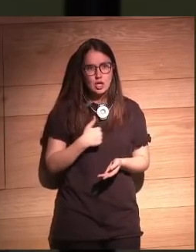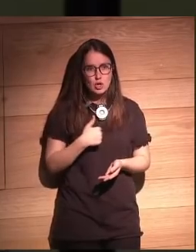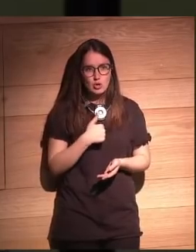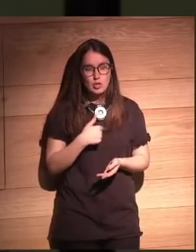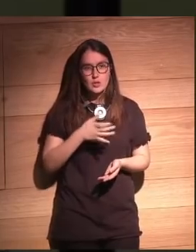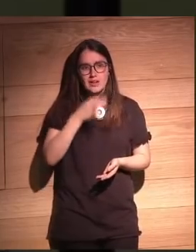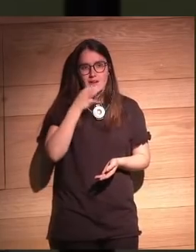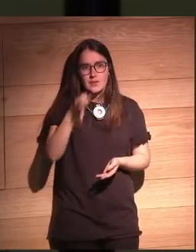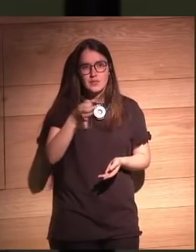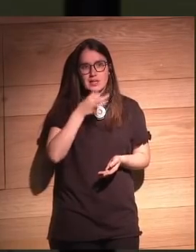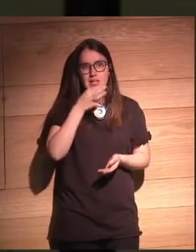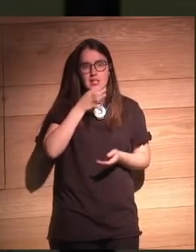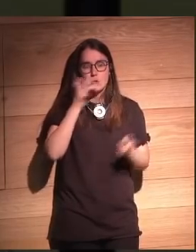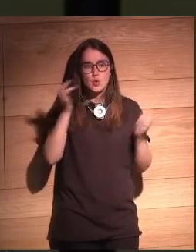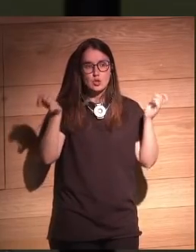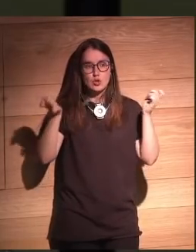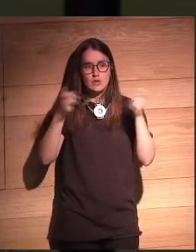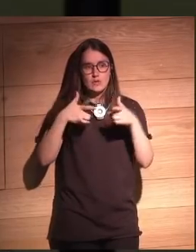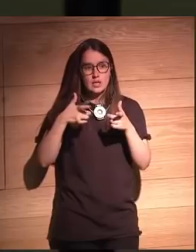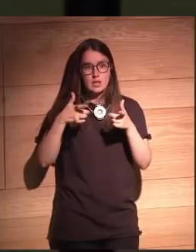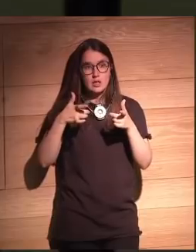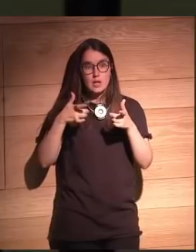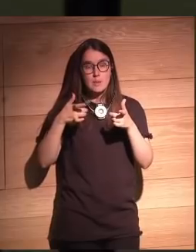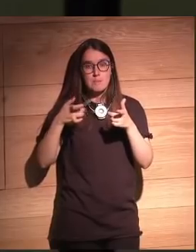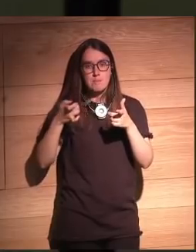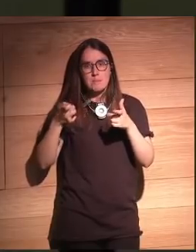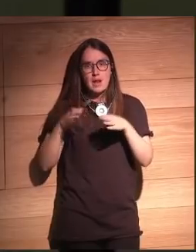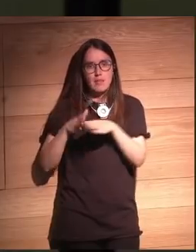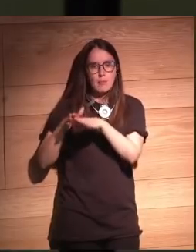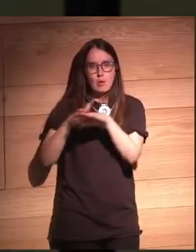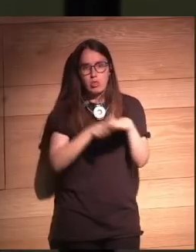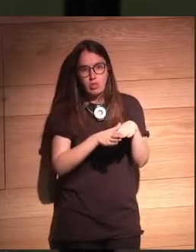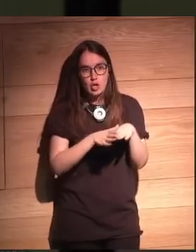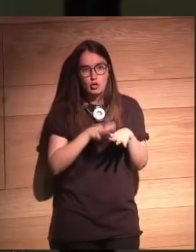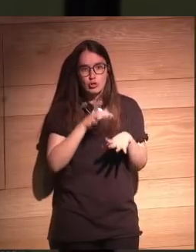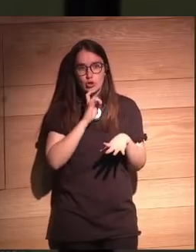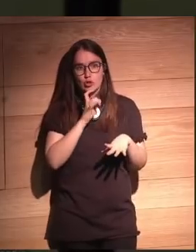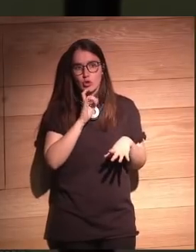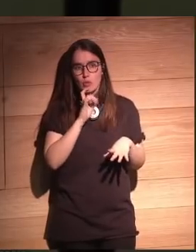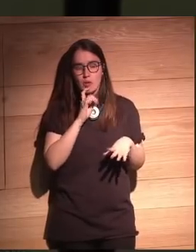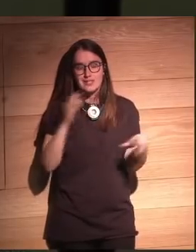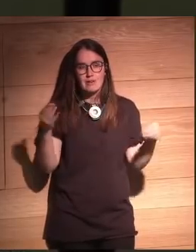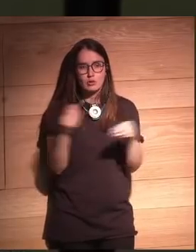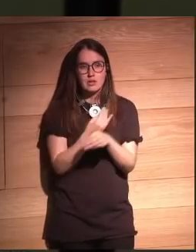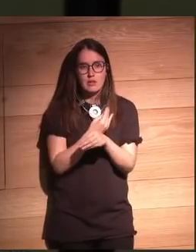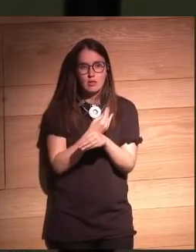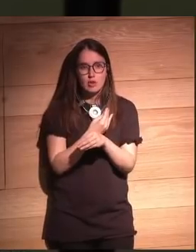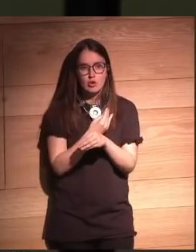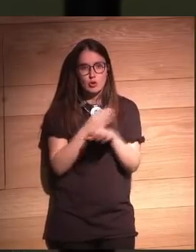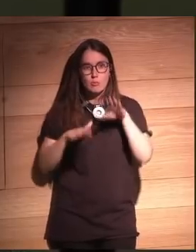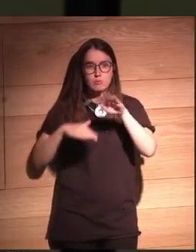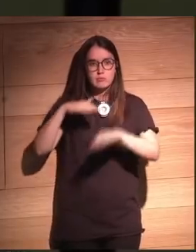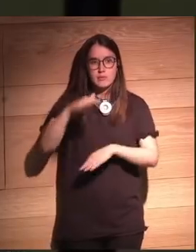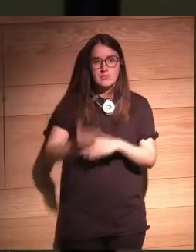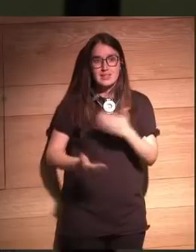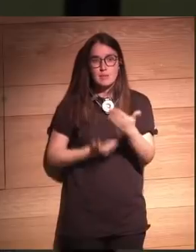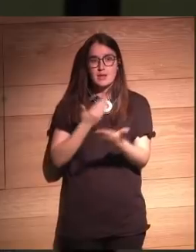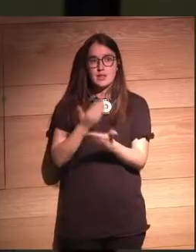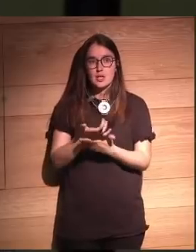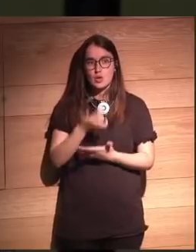el discurso oficial parece escorar. Y cómo sortear esta contradicción, ¿no? de pedir o